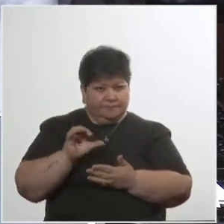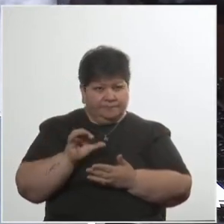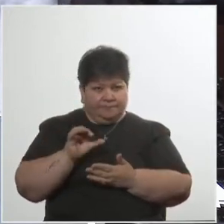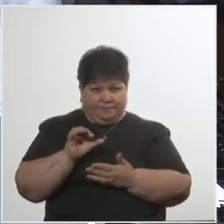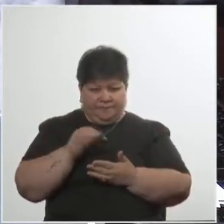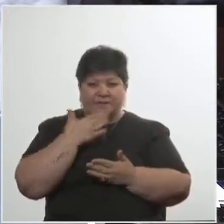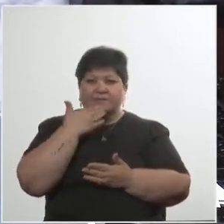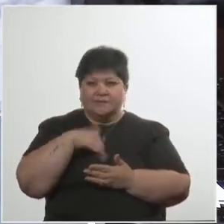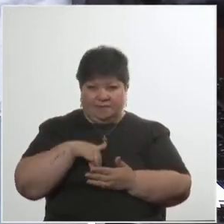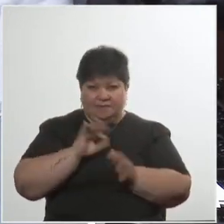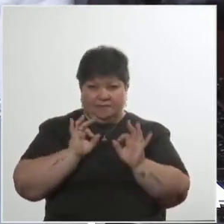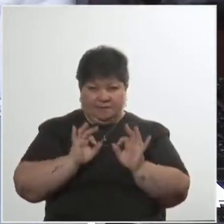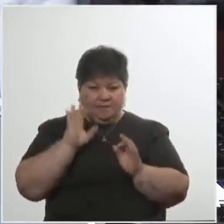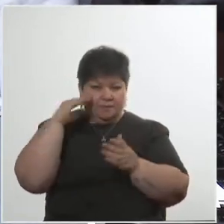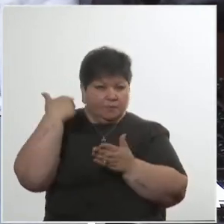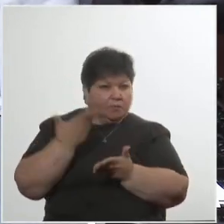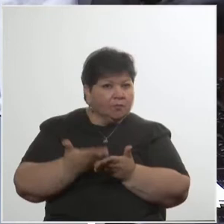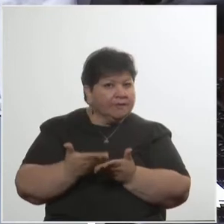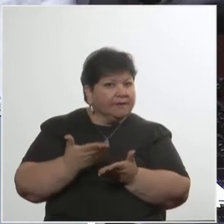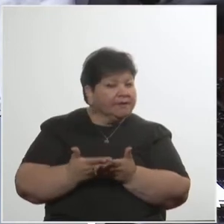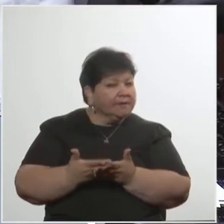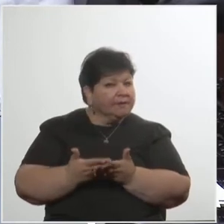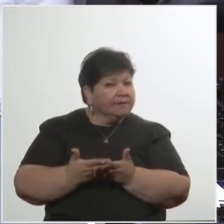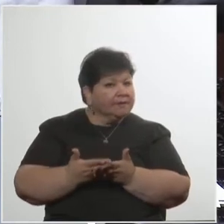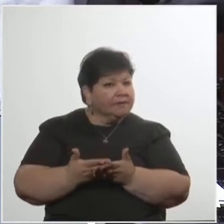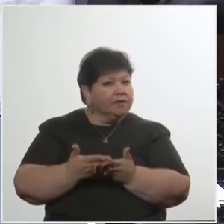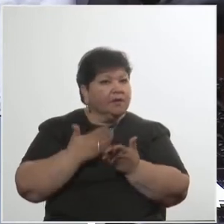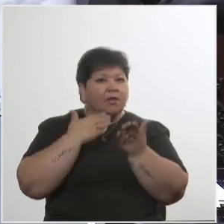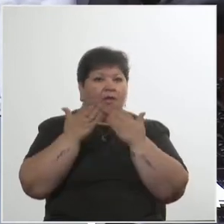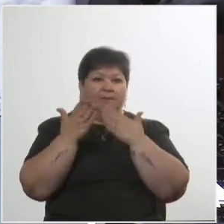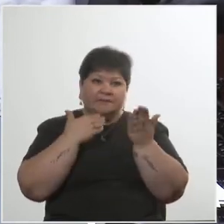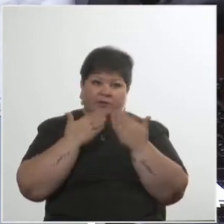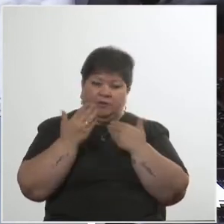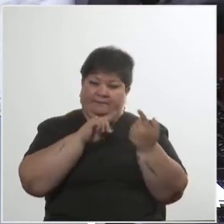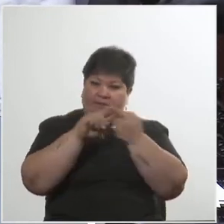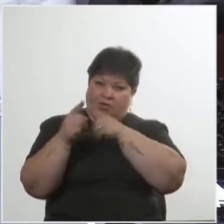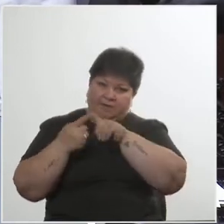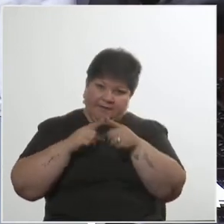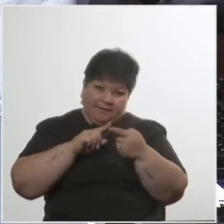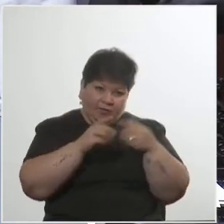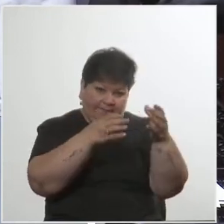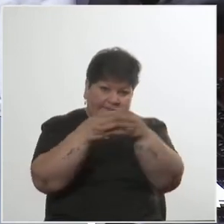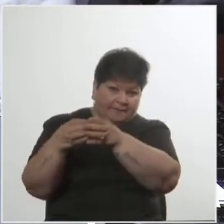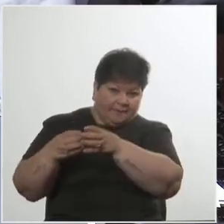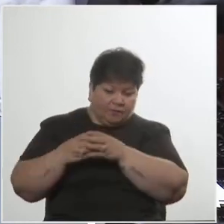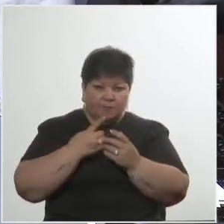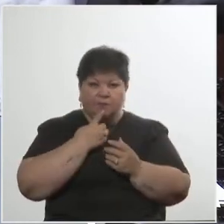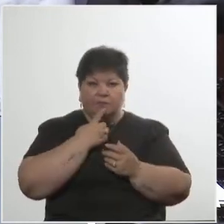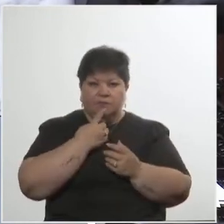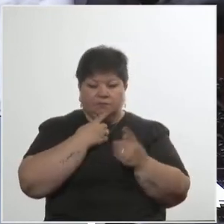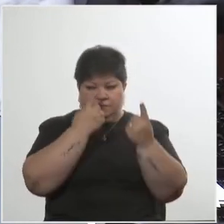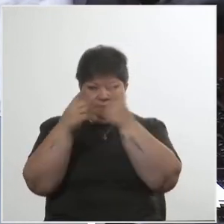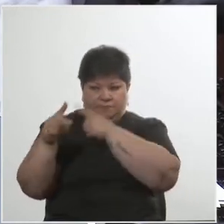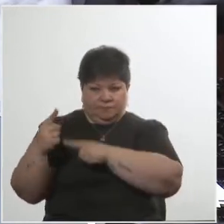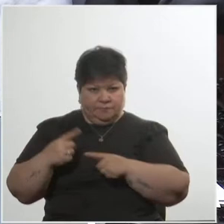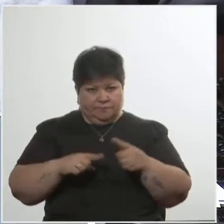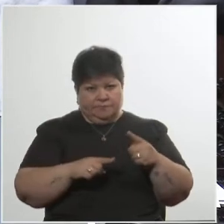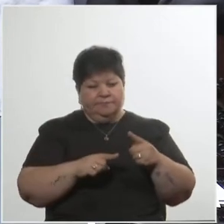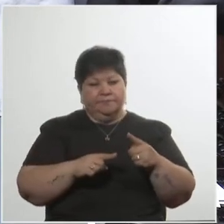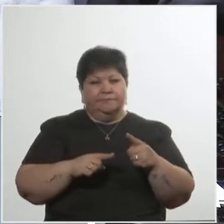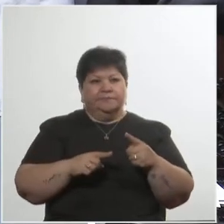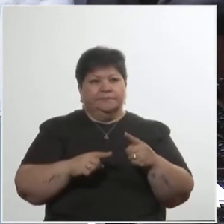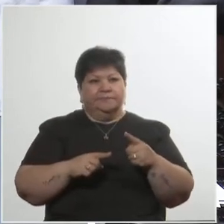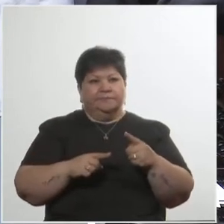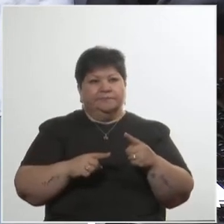a ver si se entendió la propuesta conversaciones entre coordinadores de bancada estaría